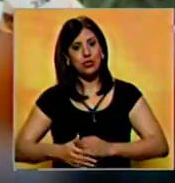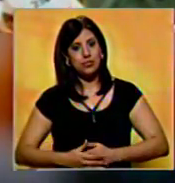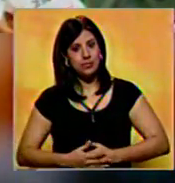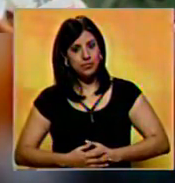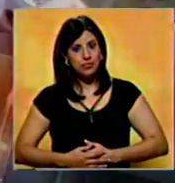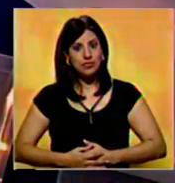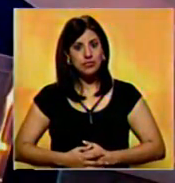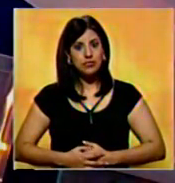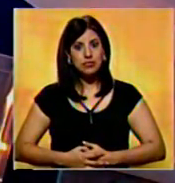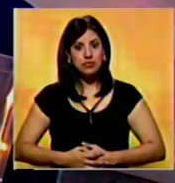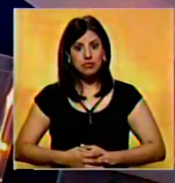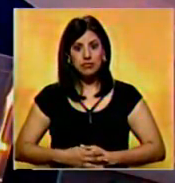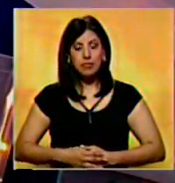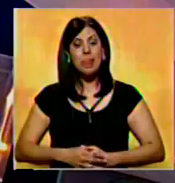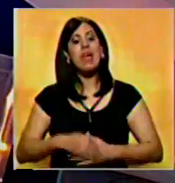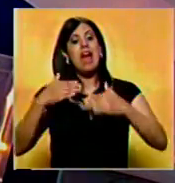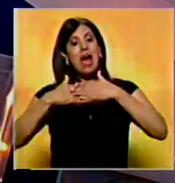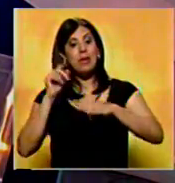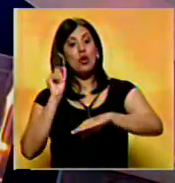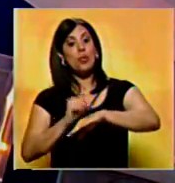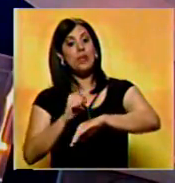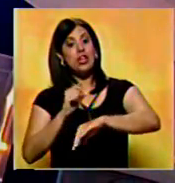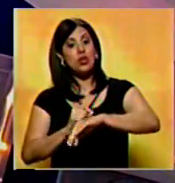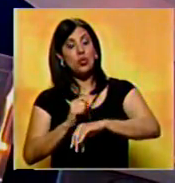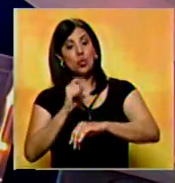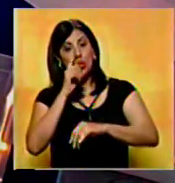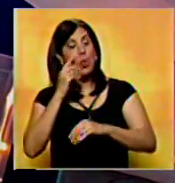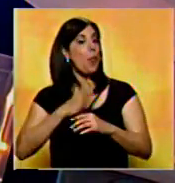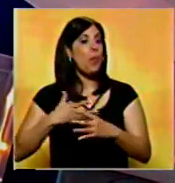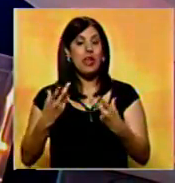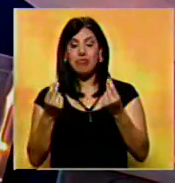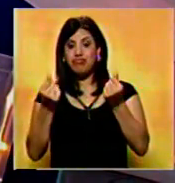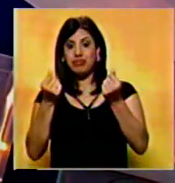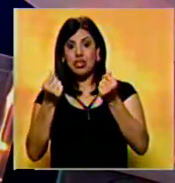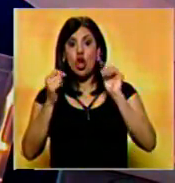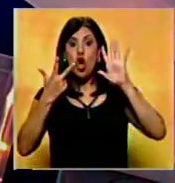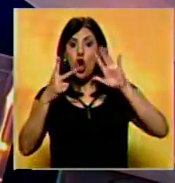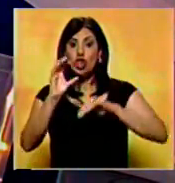Amigos, en minutos, no pudieron escapar 80 personas.